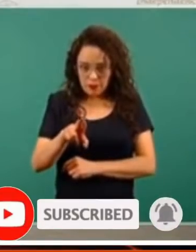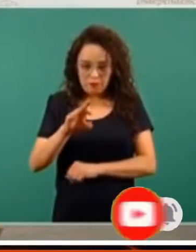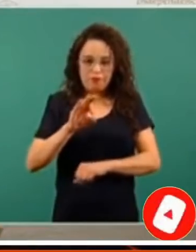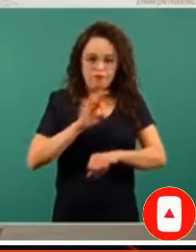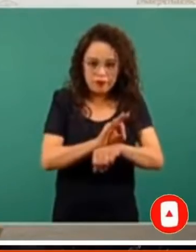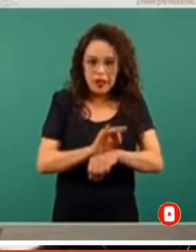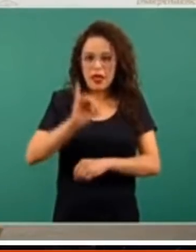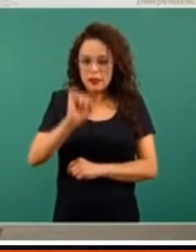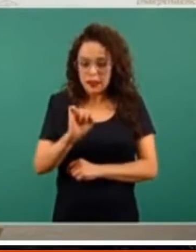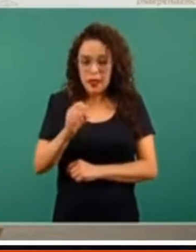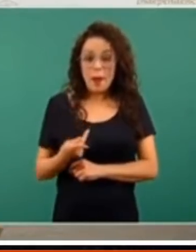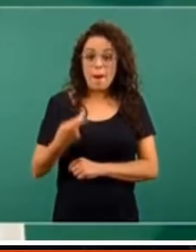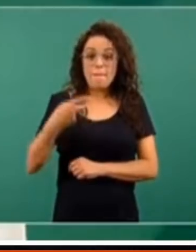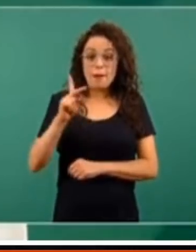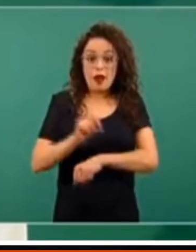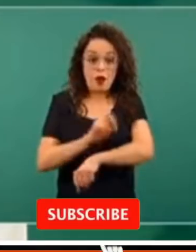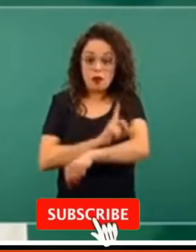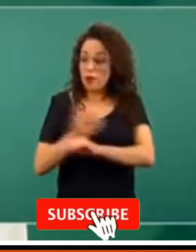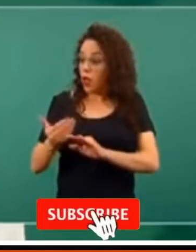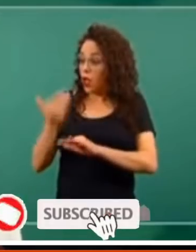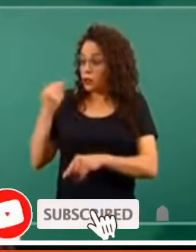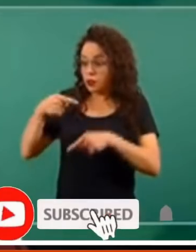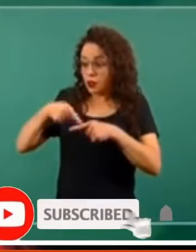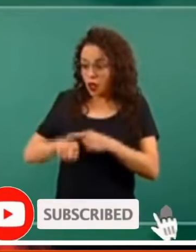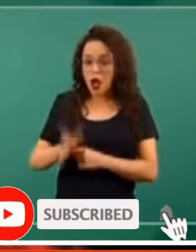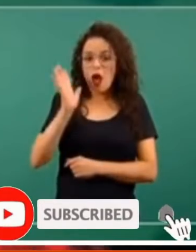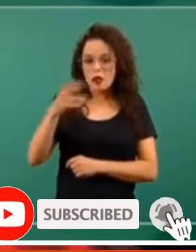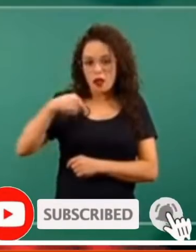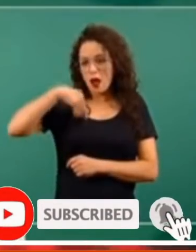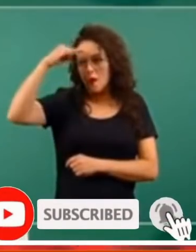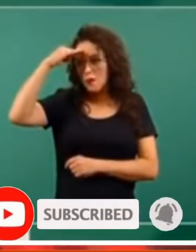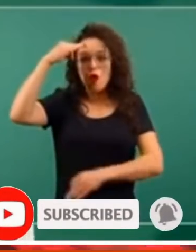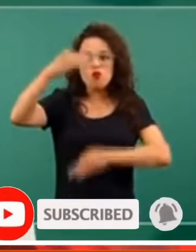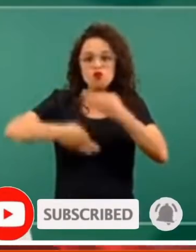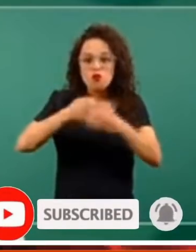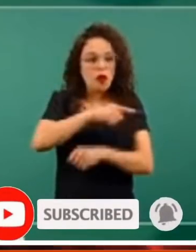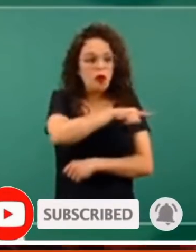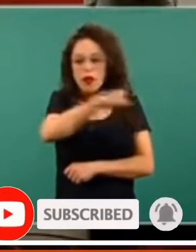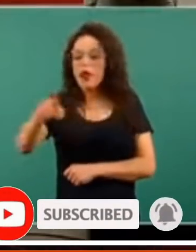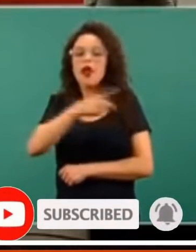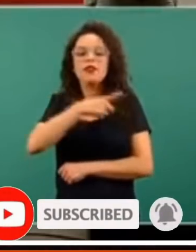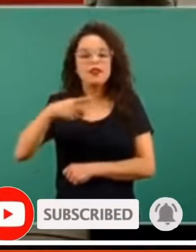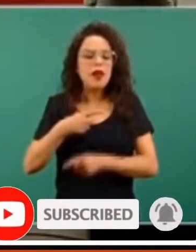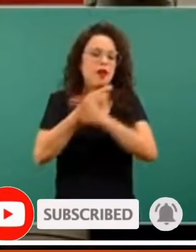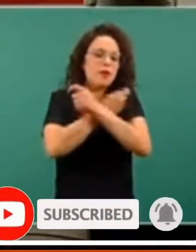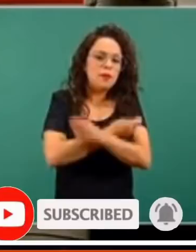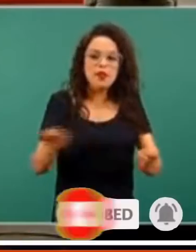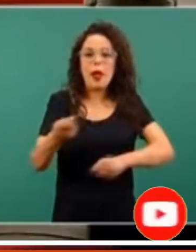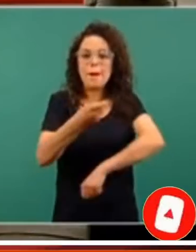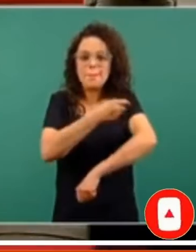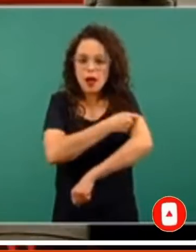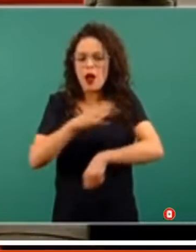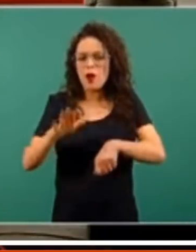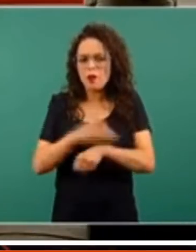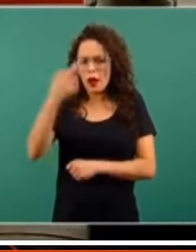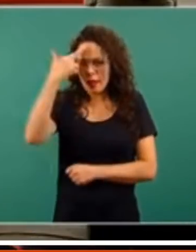importante, lo hemos considerado desde el inicio, vacunar a todas y todos por varias razones. En primera, como comentábamos con Marco